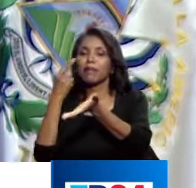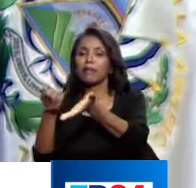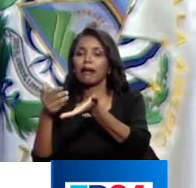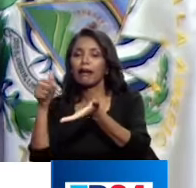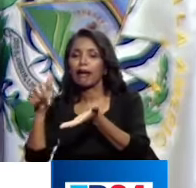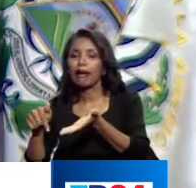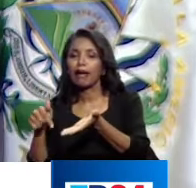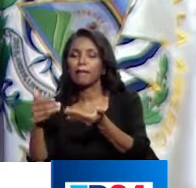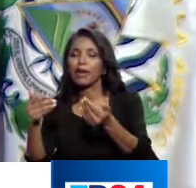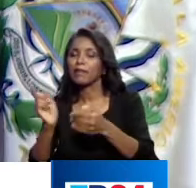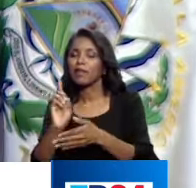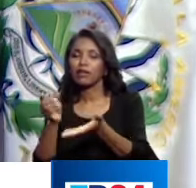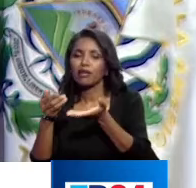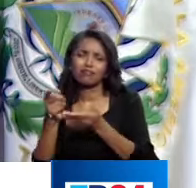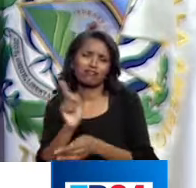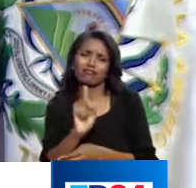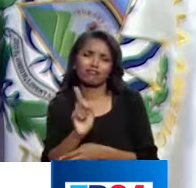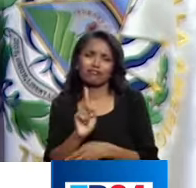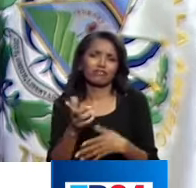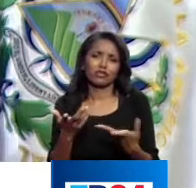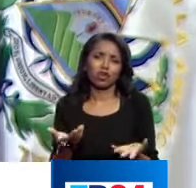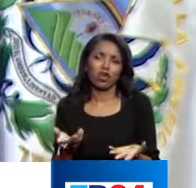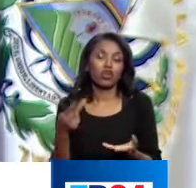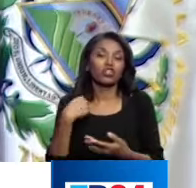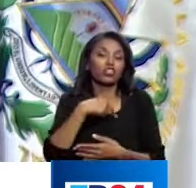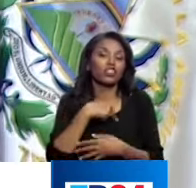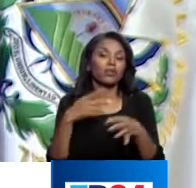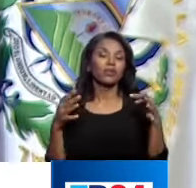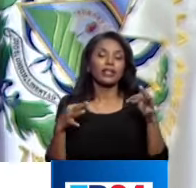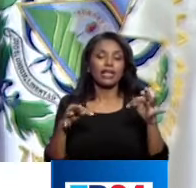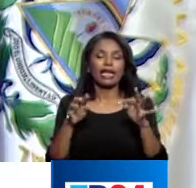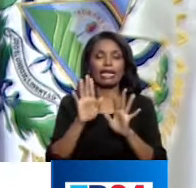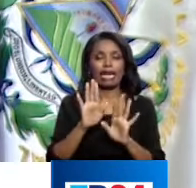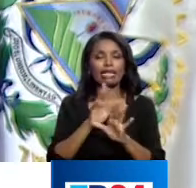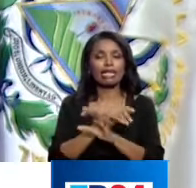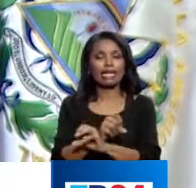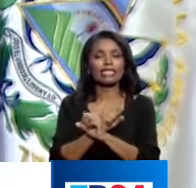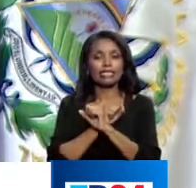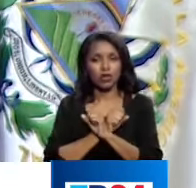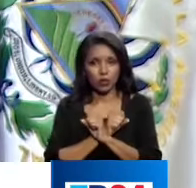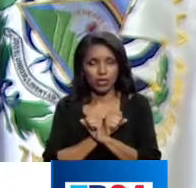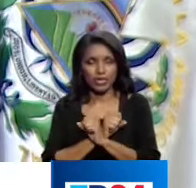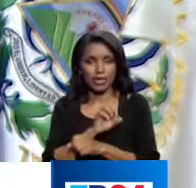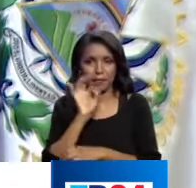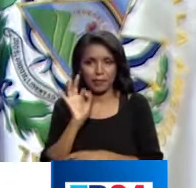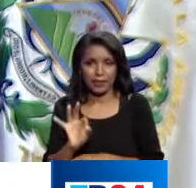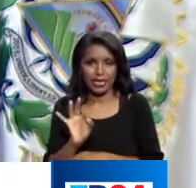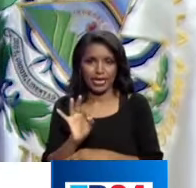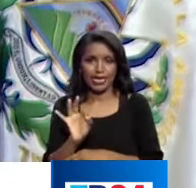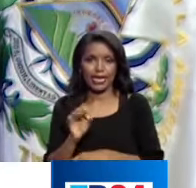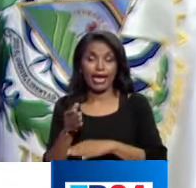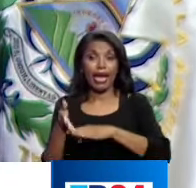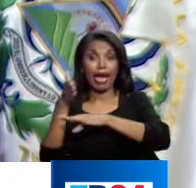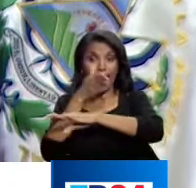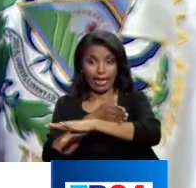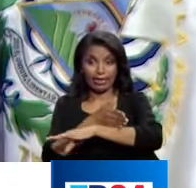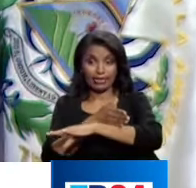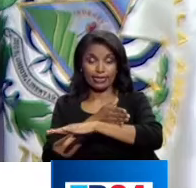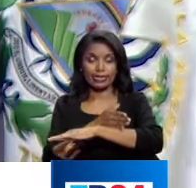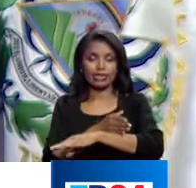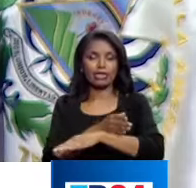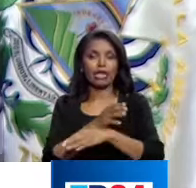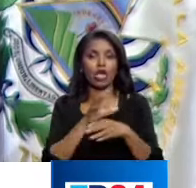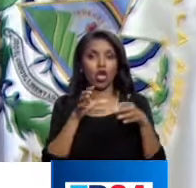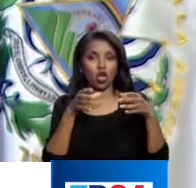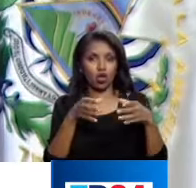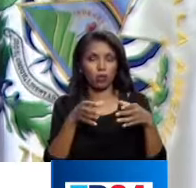para garantizar que los polos importantes de desarrollo turístico tengan la seguridad que se requiere. Vamos a darles clases de inglés